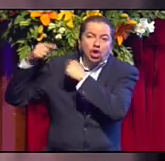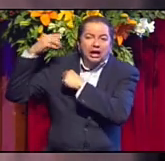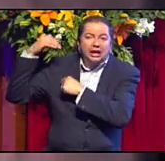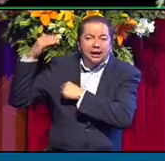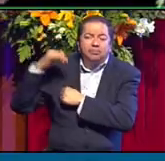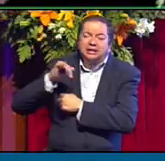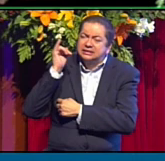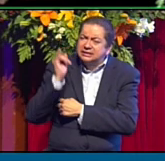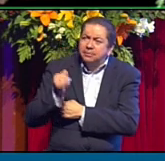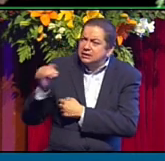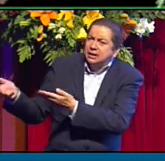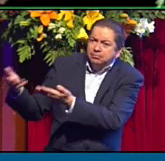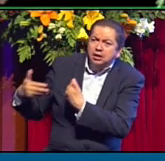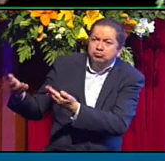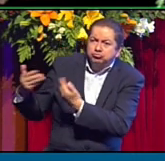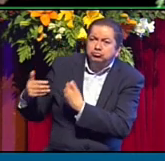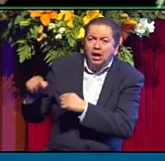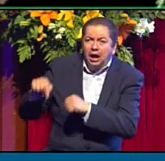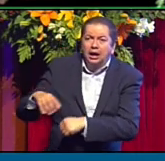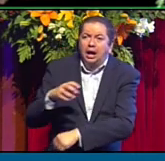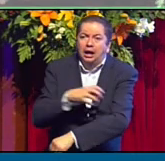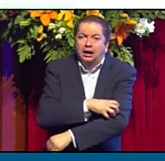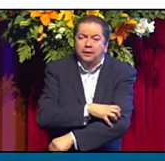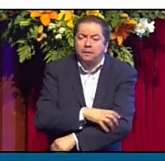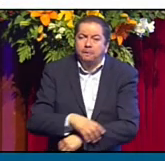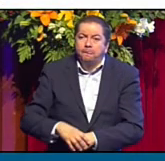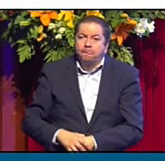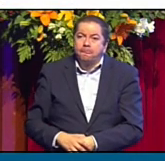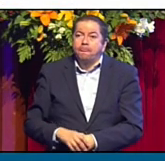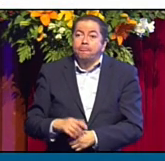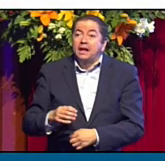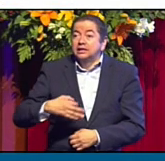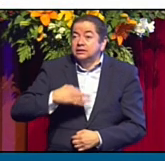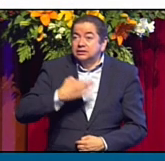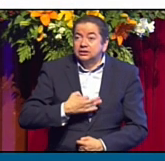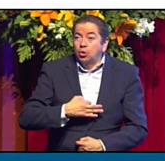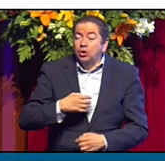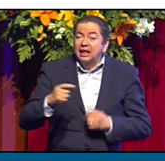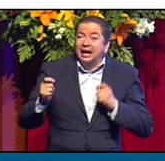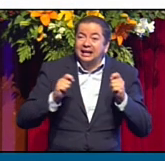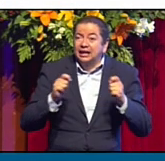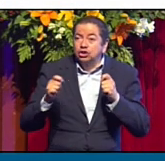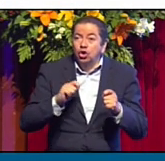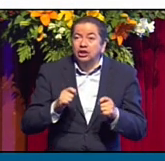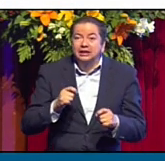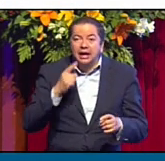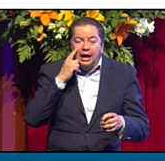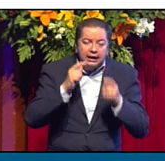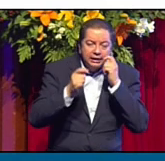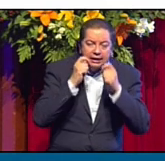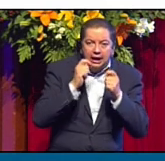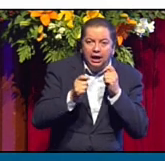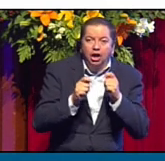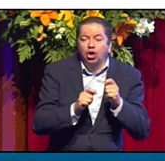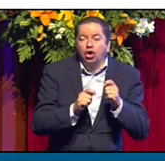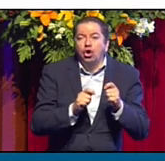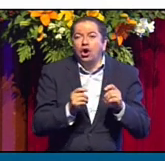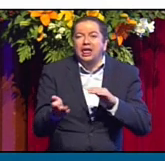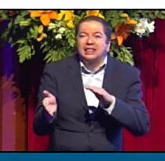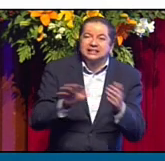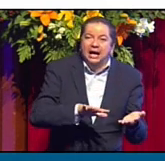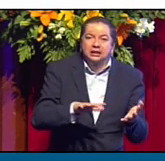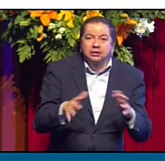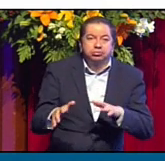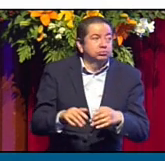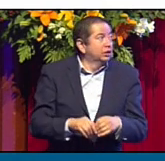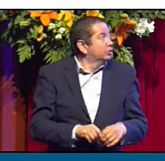entregado siempre en nuestra región. La División de Seguridad y Gestión de Riesgo y Desastre. Ahí ustedes ven un personaje